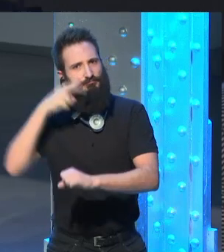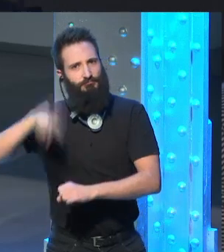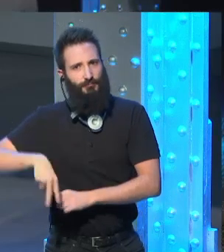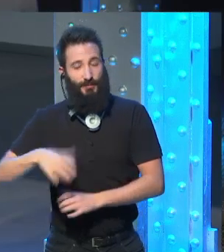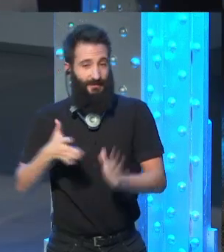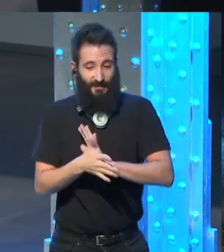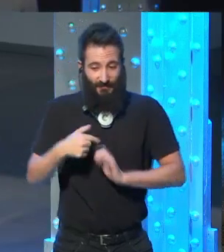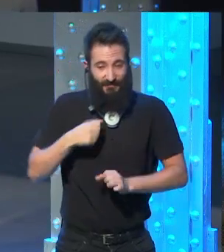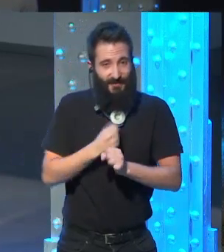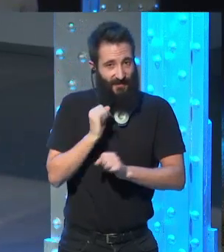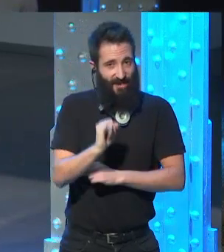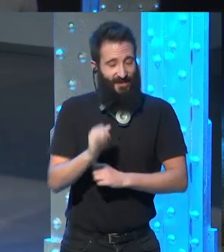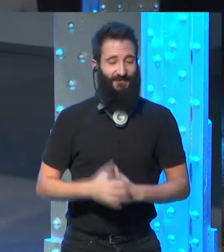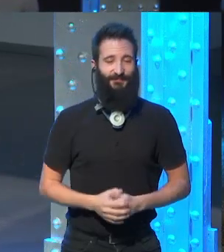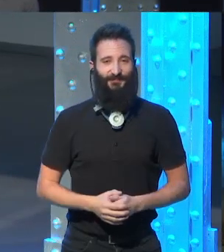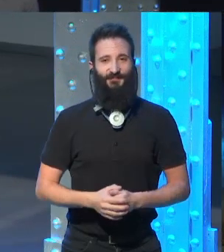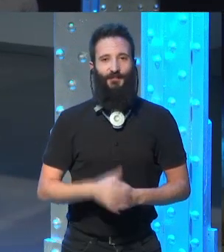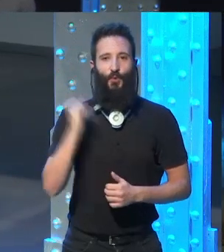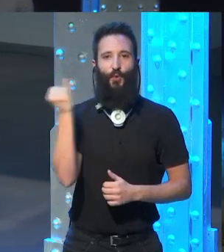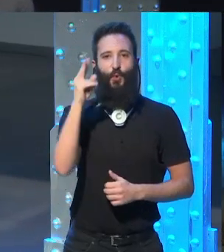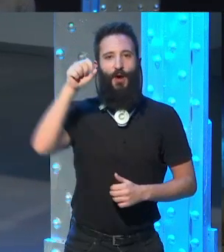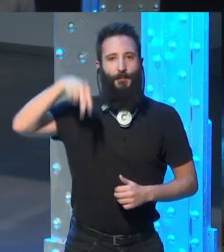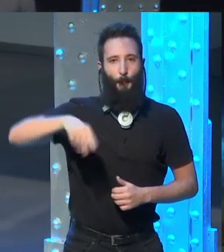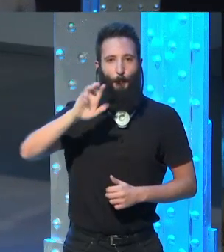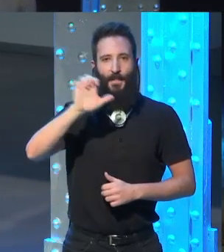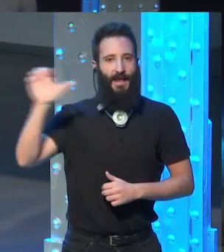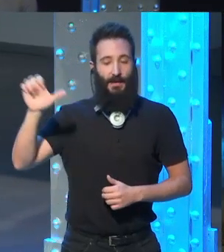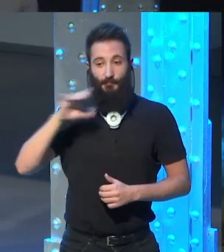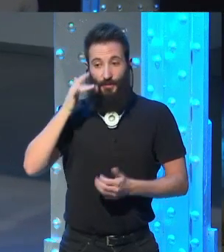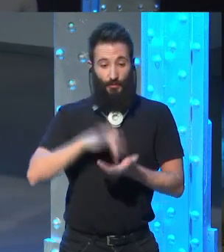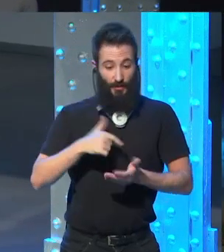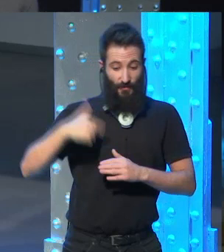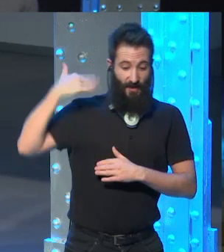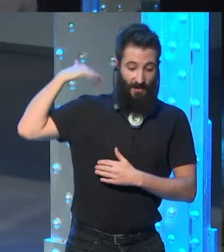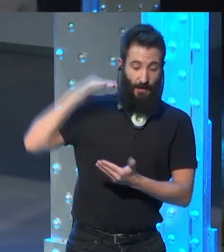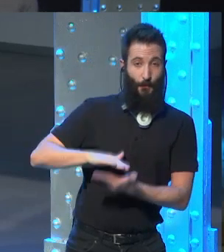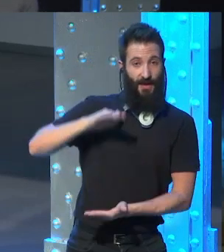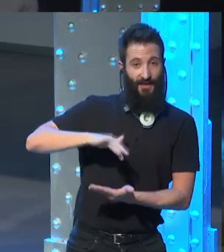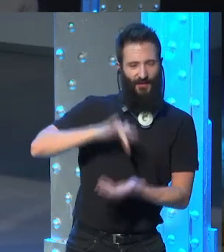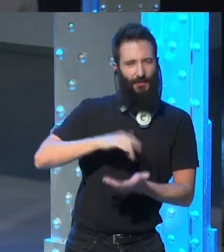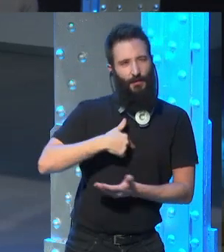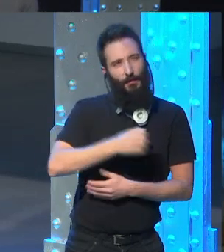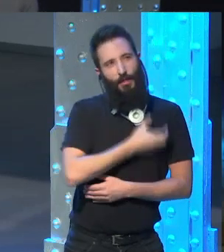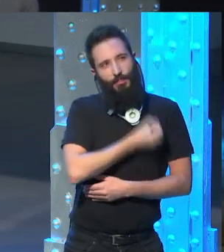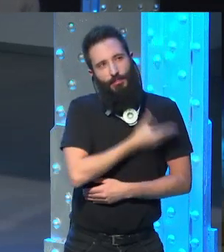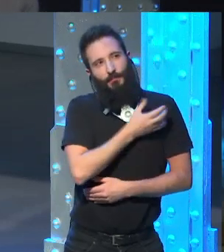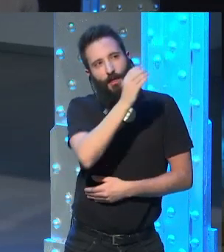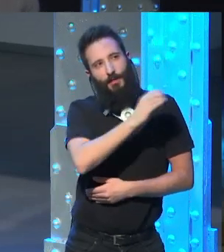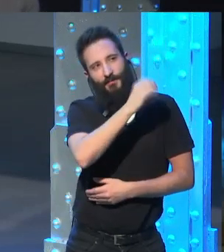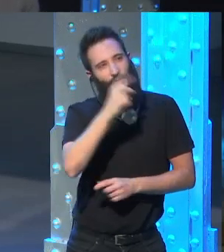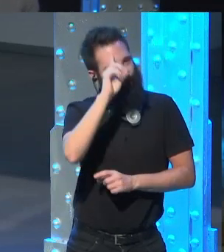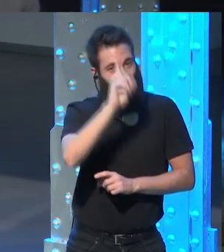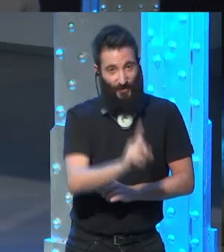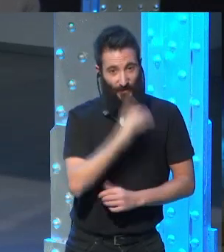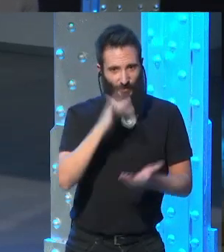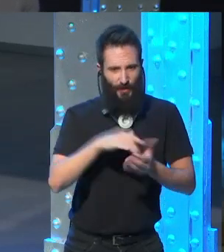mismo. ¿Juanpe? Bueno, yo no tenía claro que quería ser científico desde pequeño, pero sí tenía claro que quería ser biólogo, y creo que